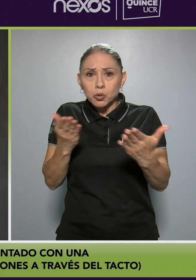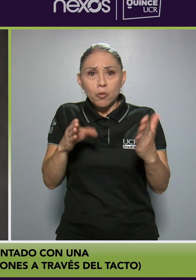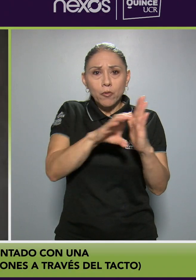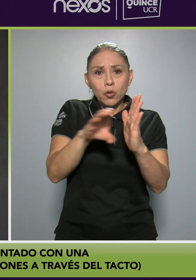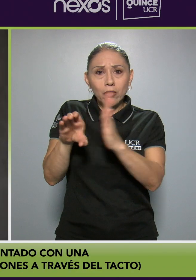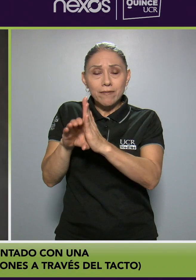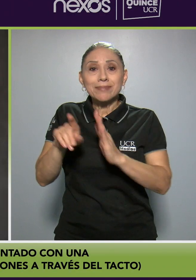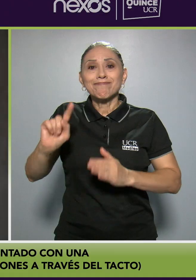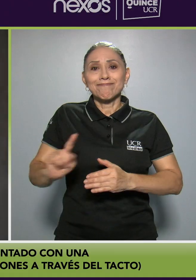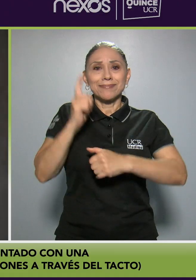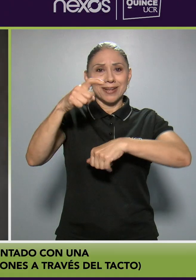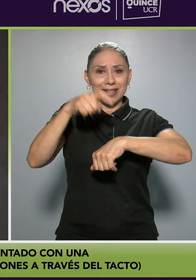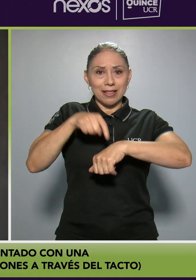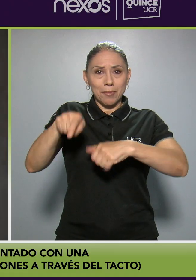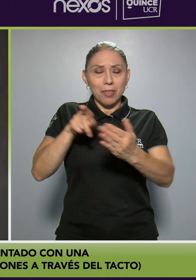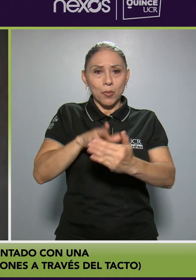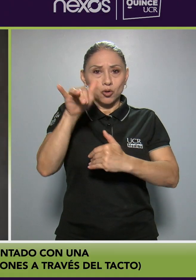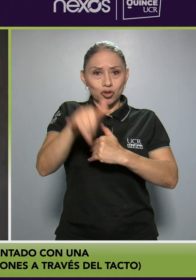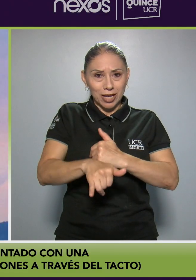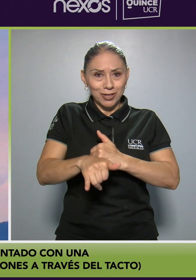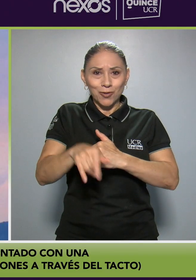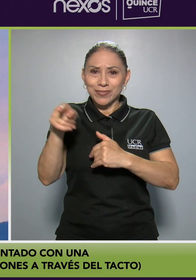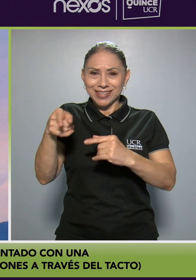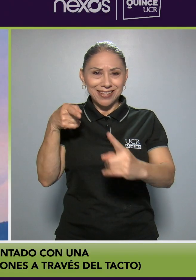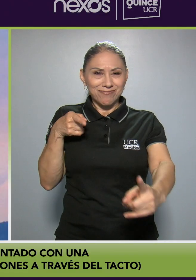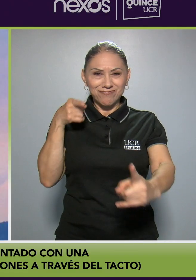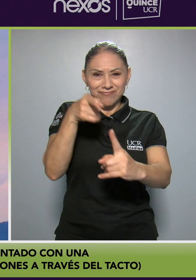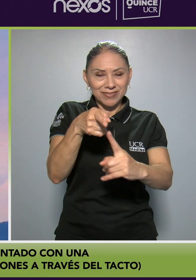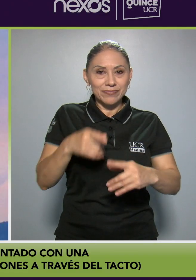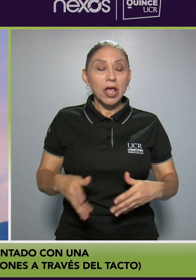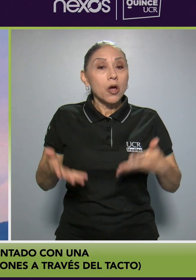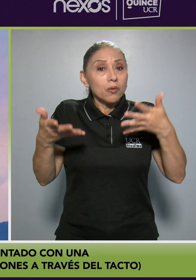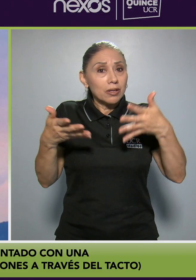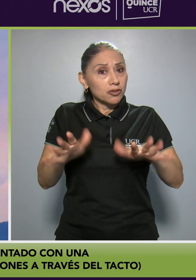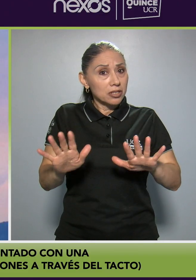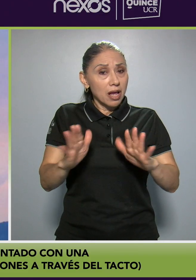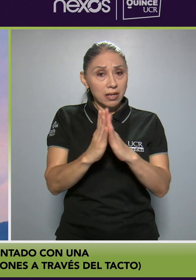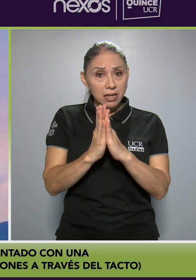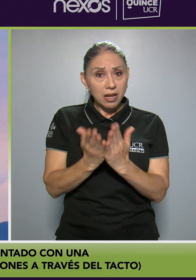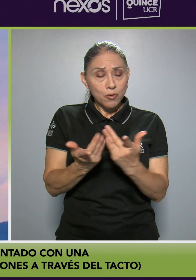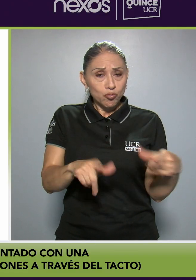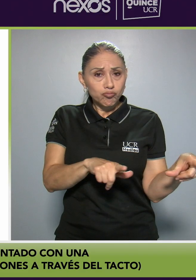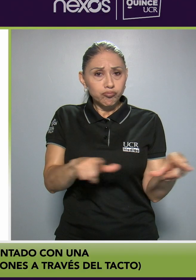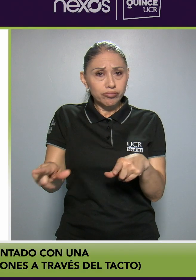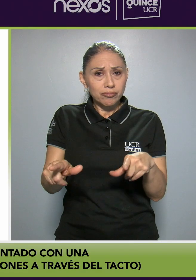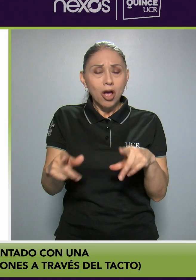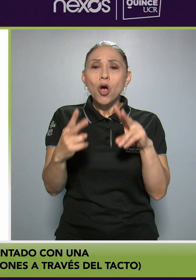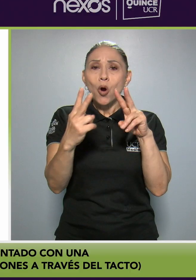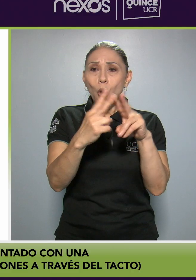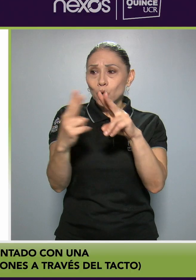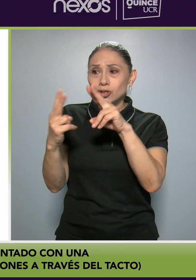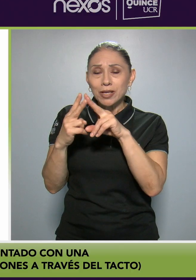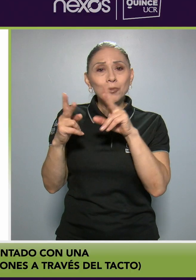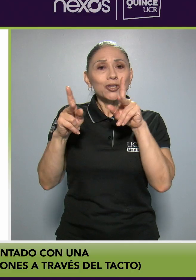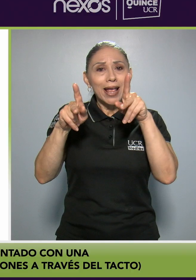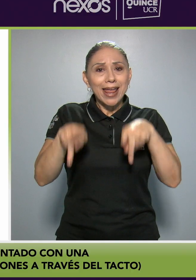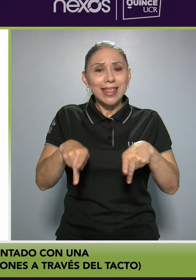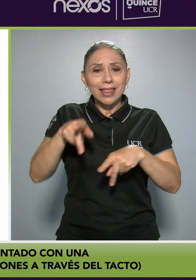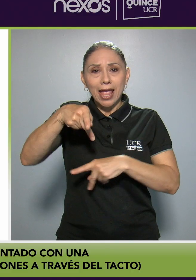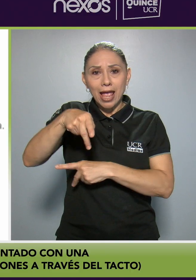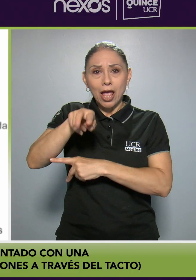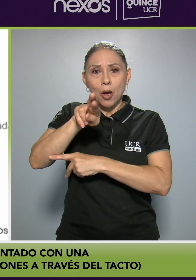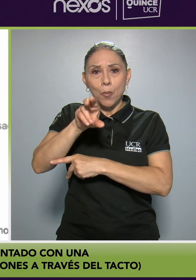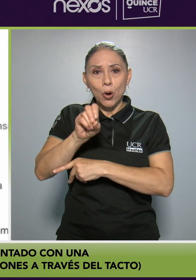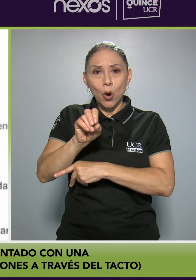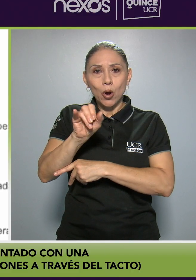primera etapa como de este proyecto o de este camino. Después de que salió el libro, conocimos a la gente de Proinnova con quienes